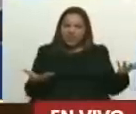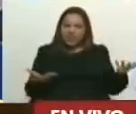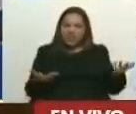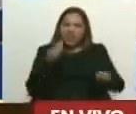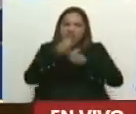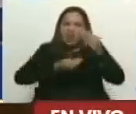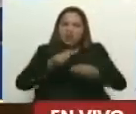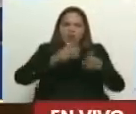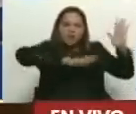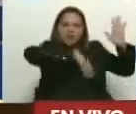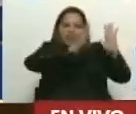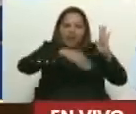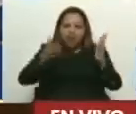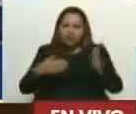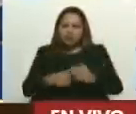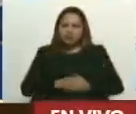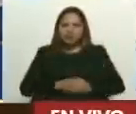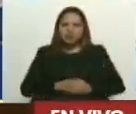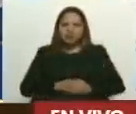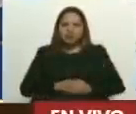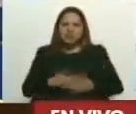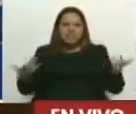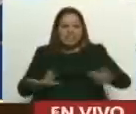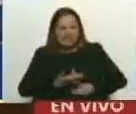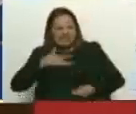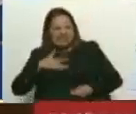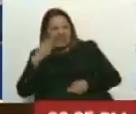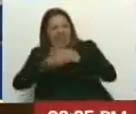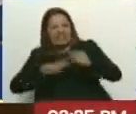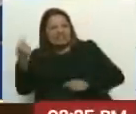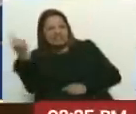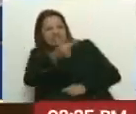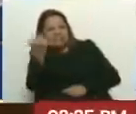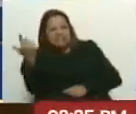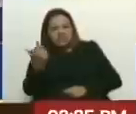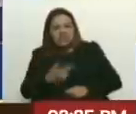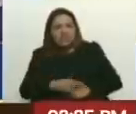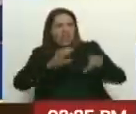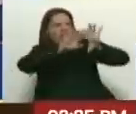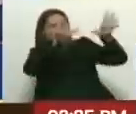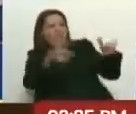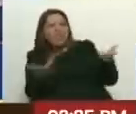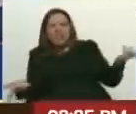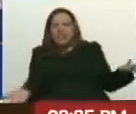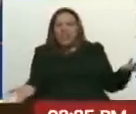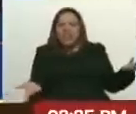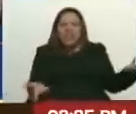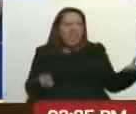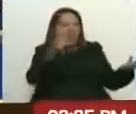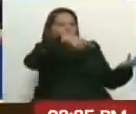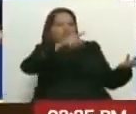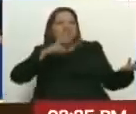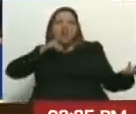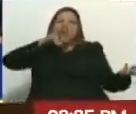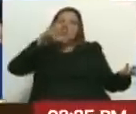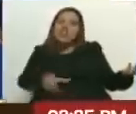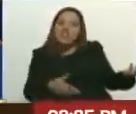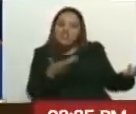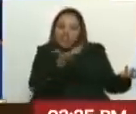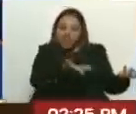lo pintaron? ¿Qué intentaron hacer ahí? ¿Un paisaje de qué? ¿Qué cosa tan horrorosa?